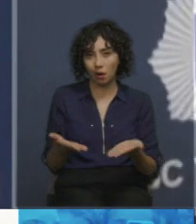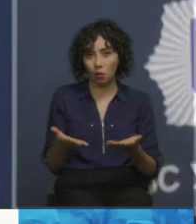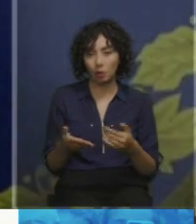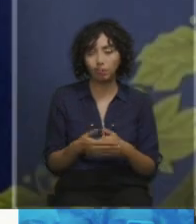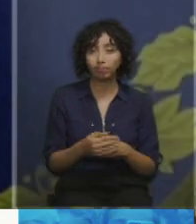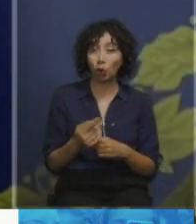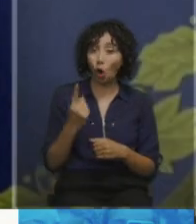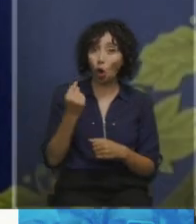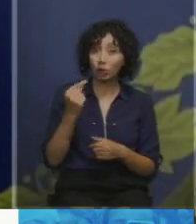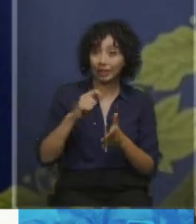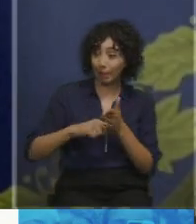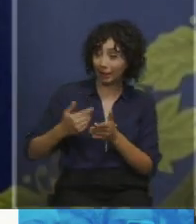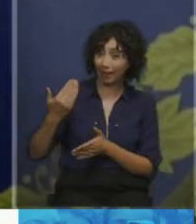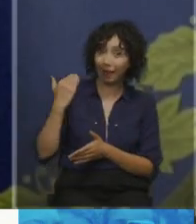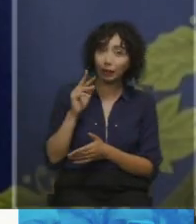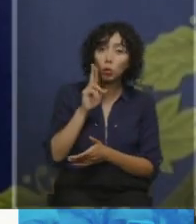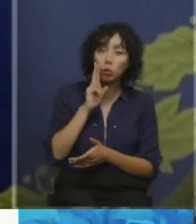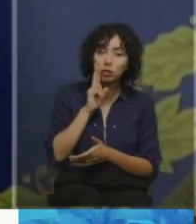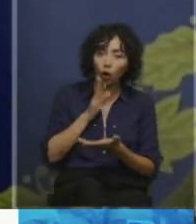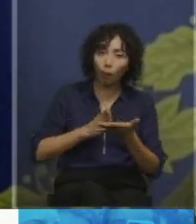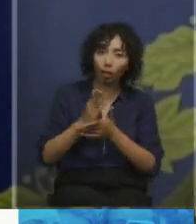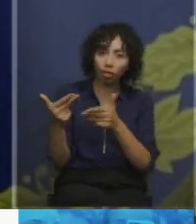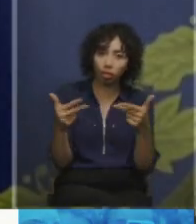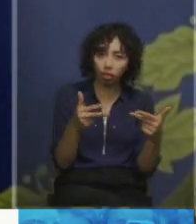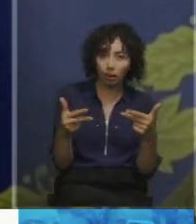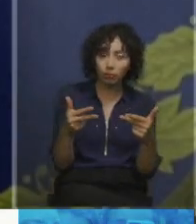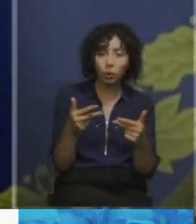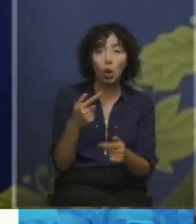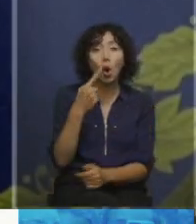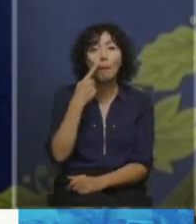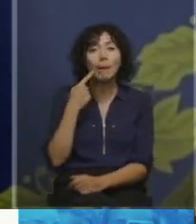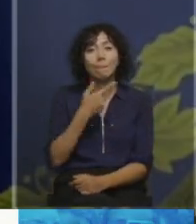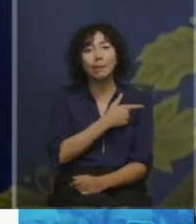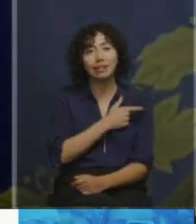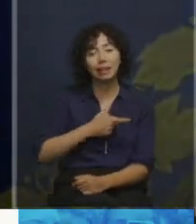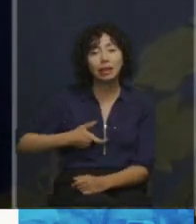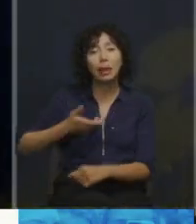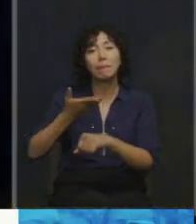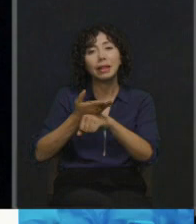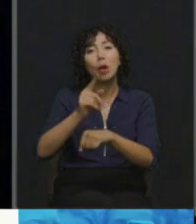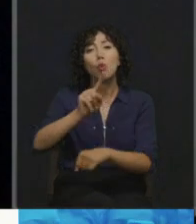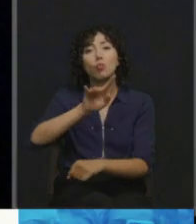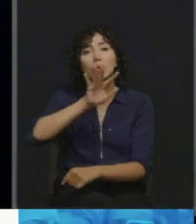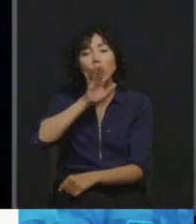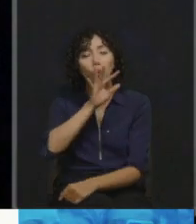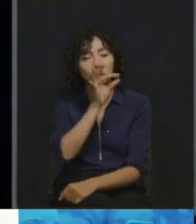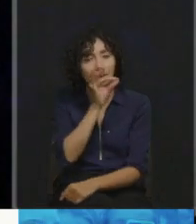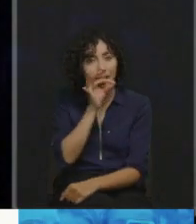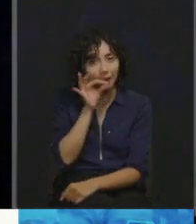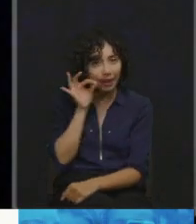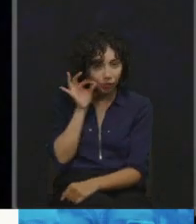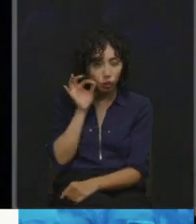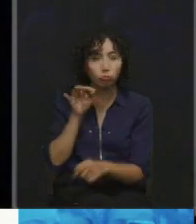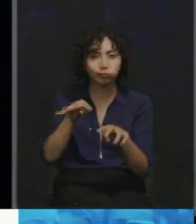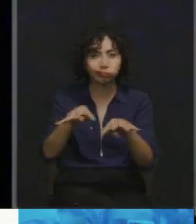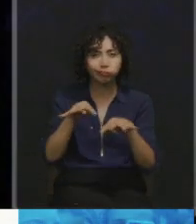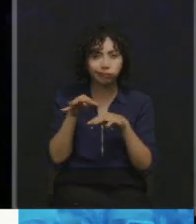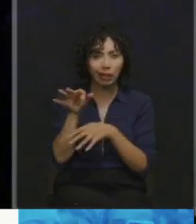meses. Por eso, el presidente Zelensky pidió un minuto de silencio en su intervención en el Foro Económico Mundial en